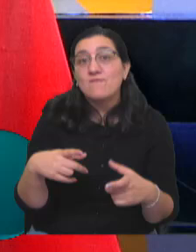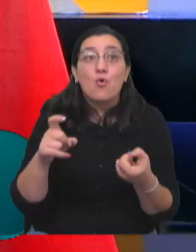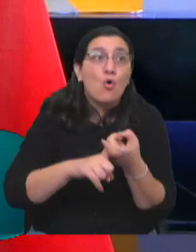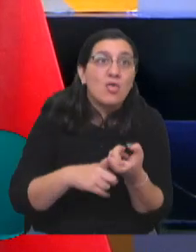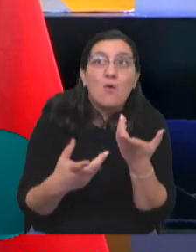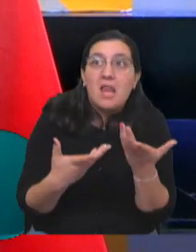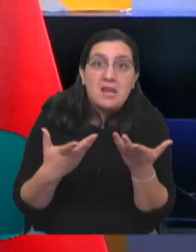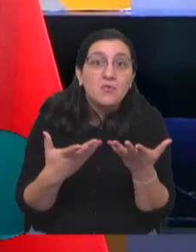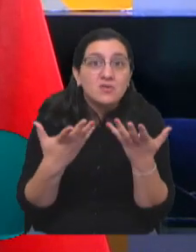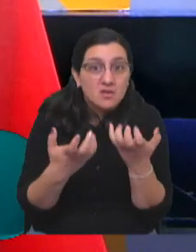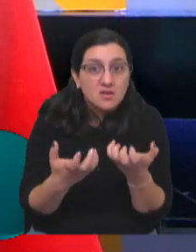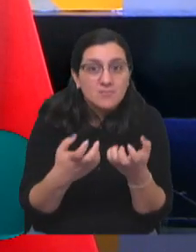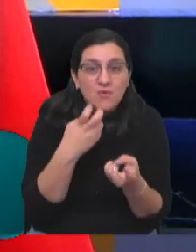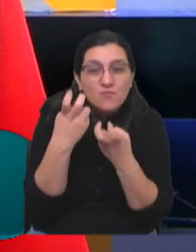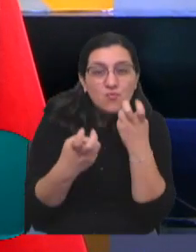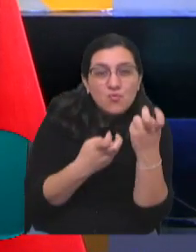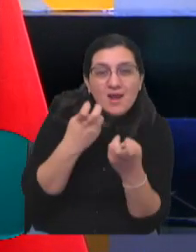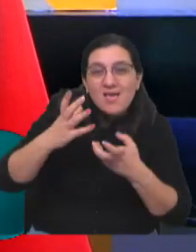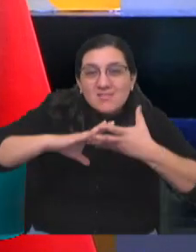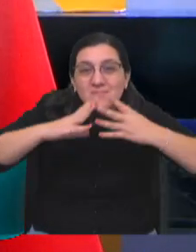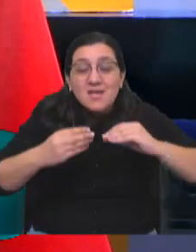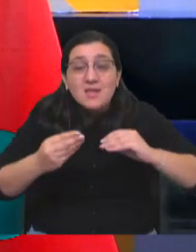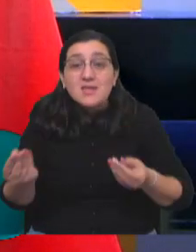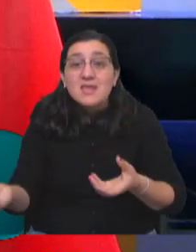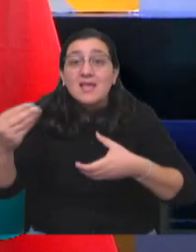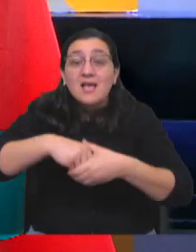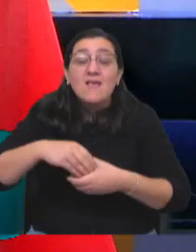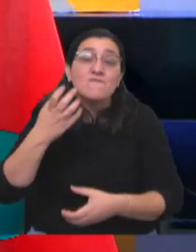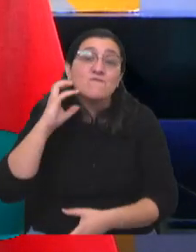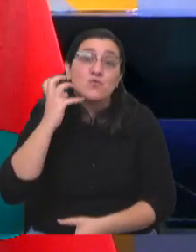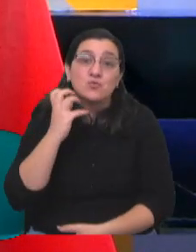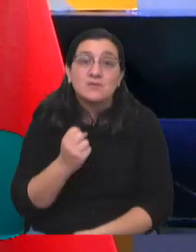ocurra. Pero como buscarle la vuelta a la fruta. Vamos. Mirá, a trabajar.